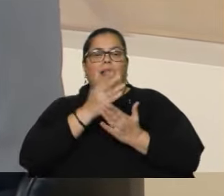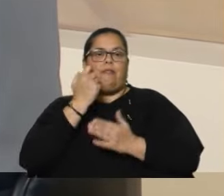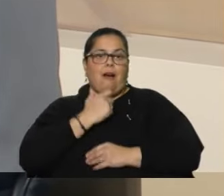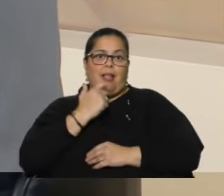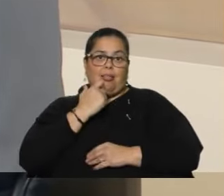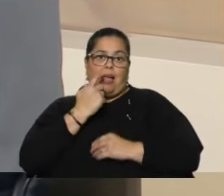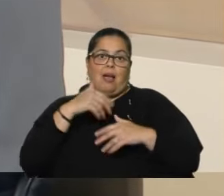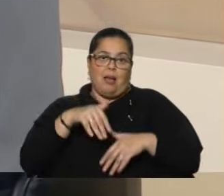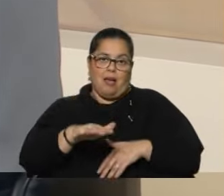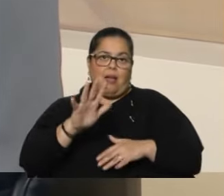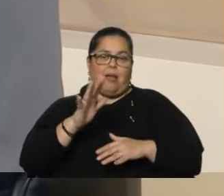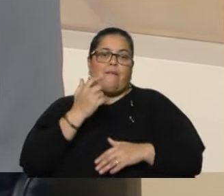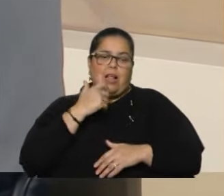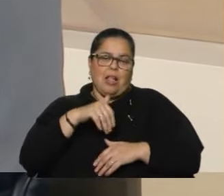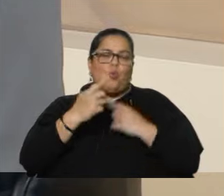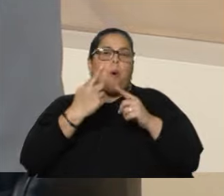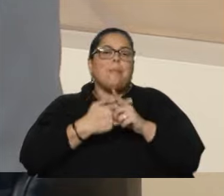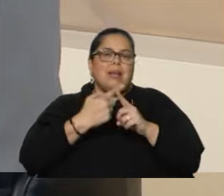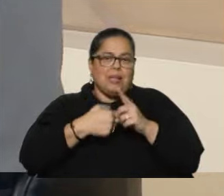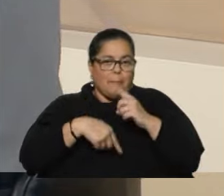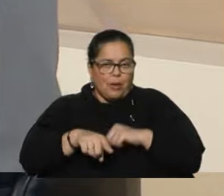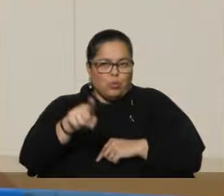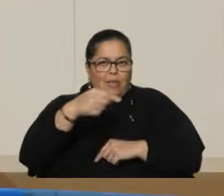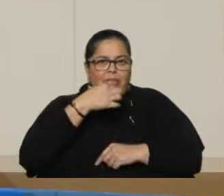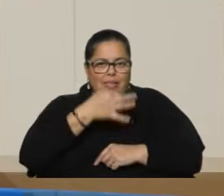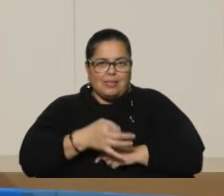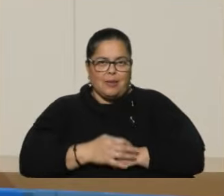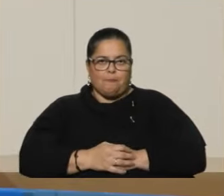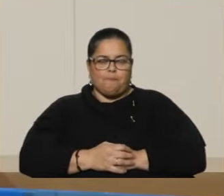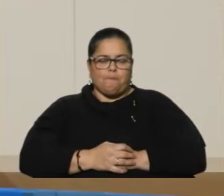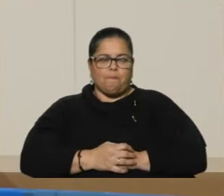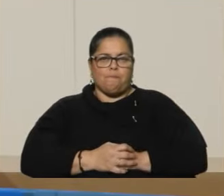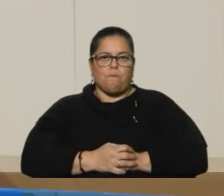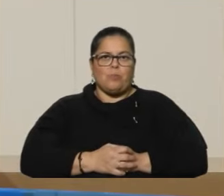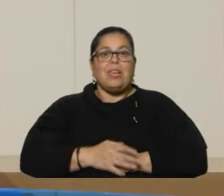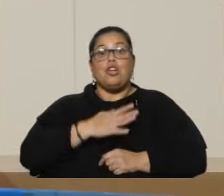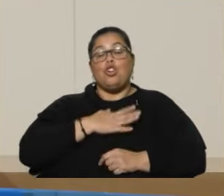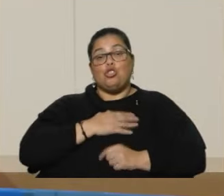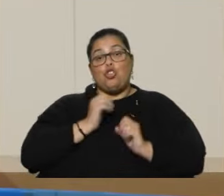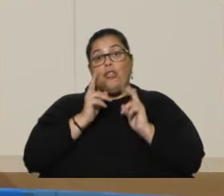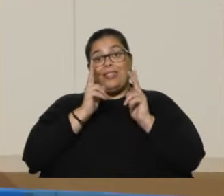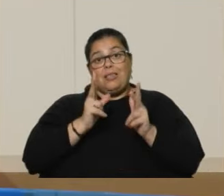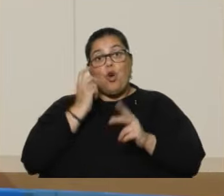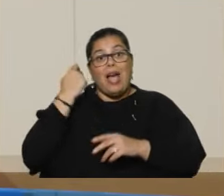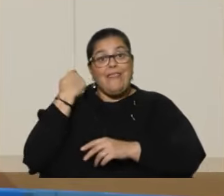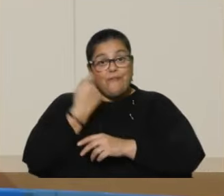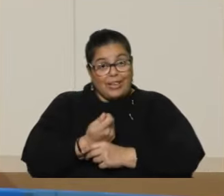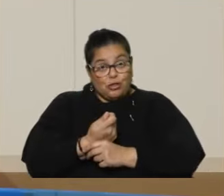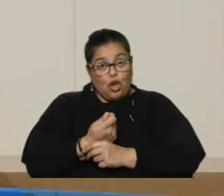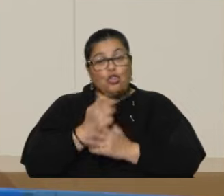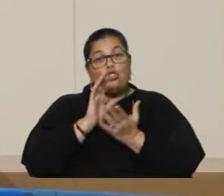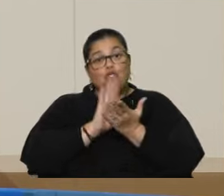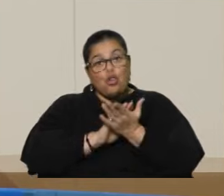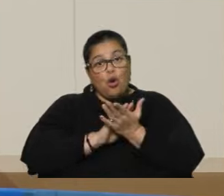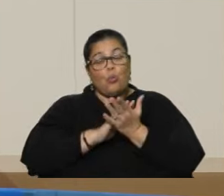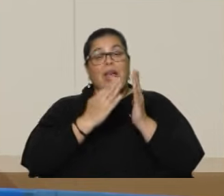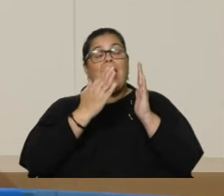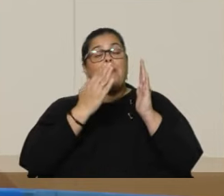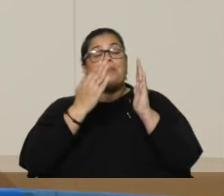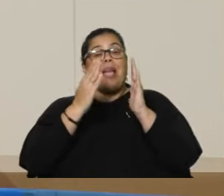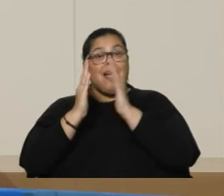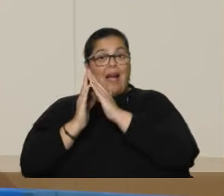algunos meses más, ¿no? ¿Qué dicen ustedes ahí? No, nosotros decimos que la inversión que se hizo en asentamientos inédita, más de 400